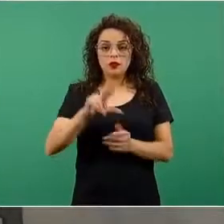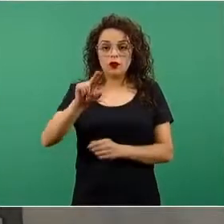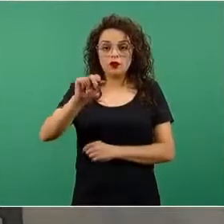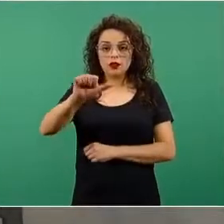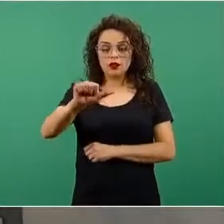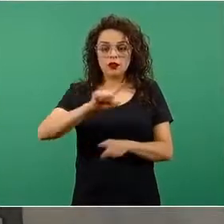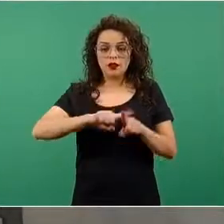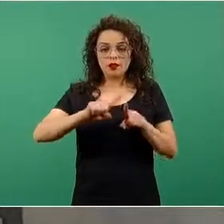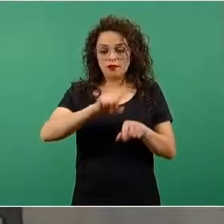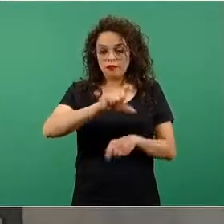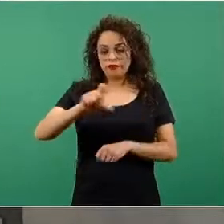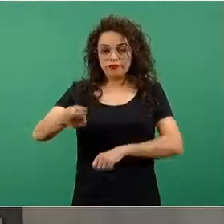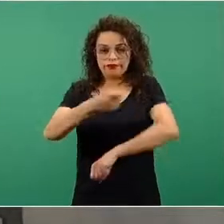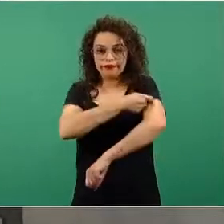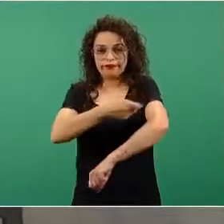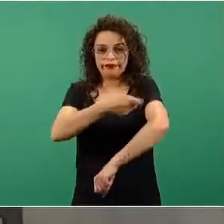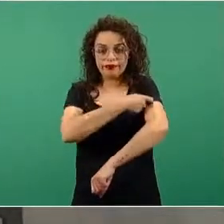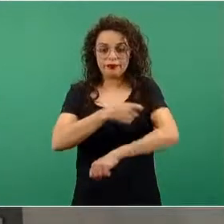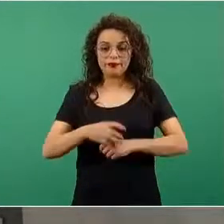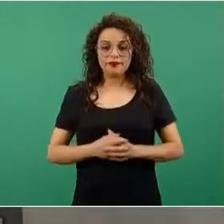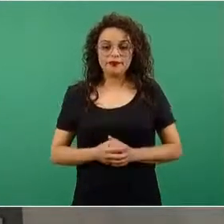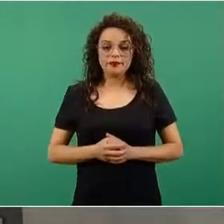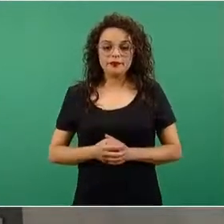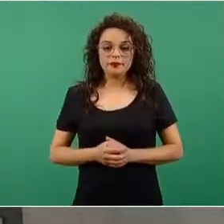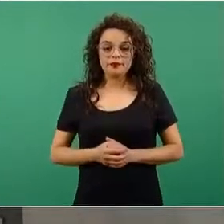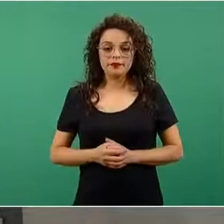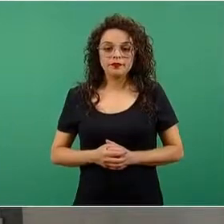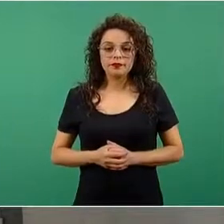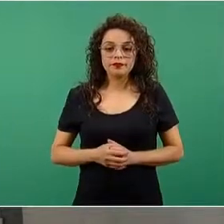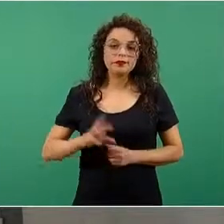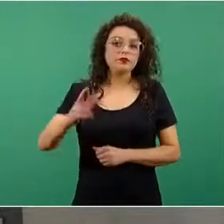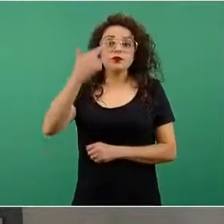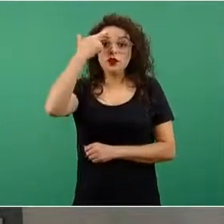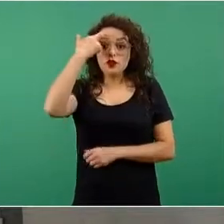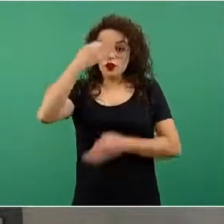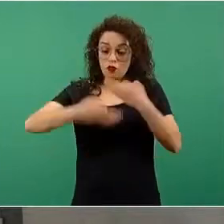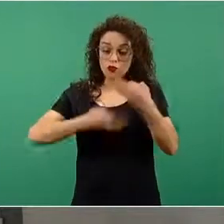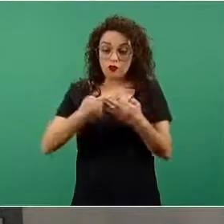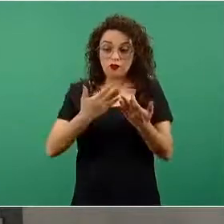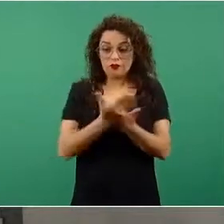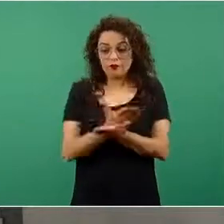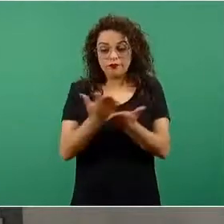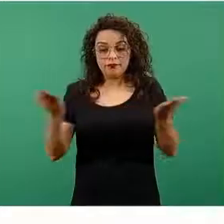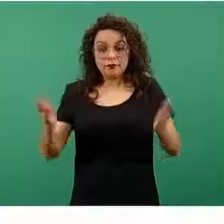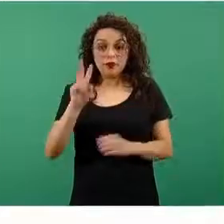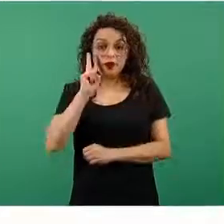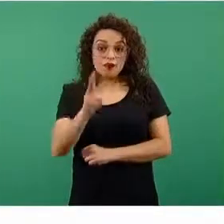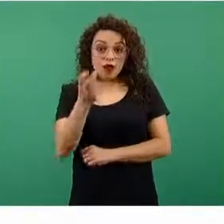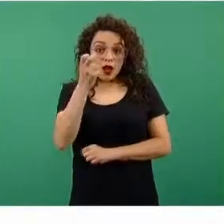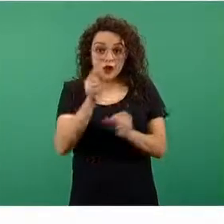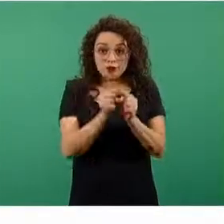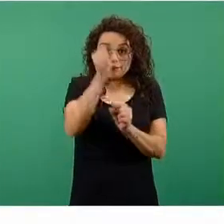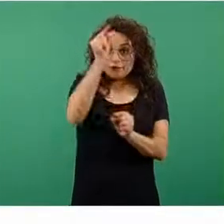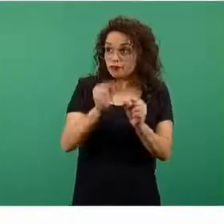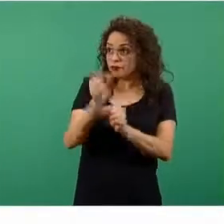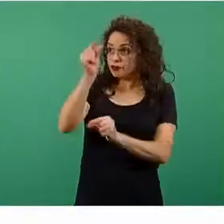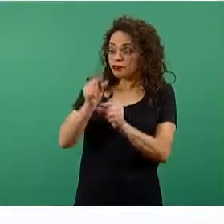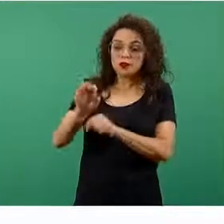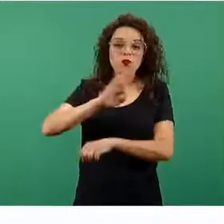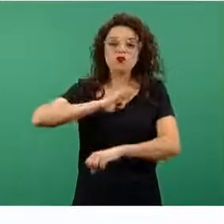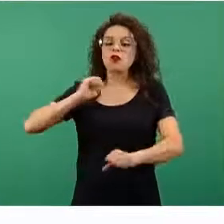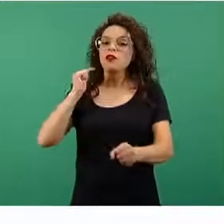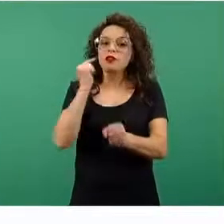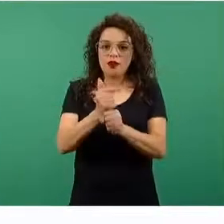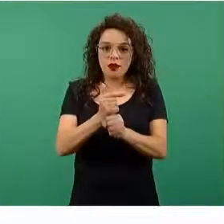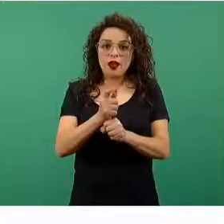277.086 dosis aplicadas. Aquí quiero recordar a todos ustedes que al ver esta gráfica pueden identificar que día